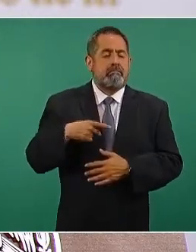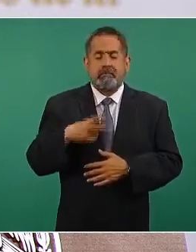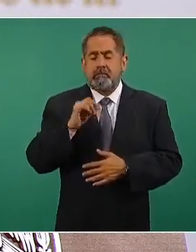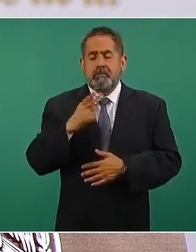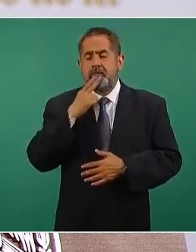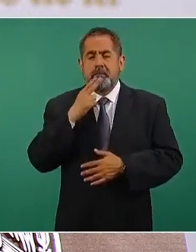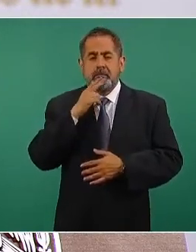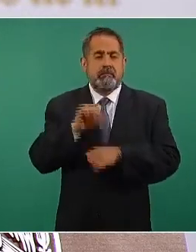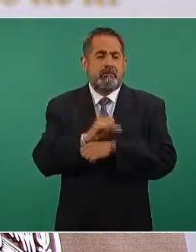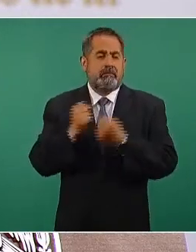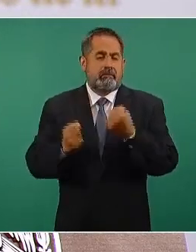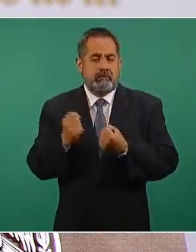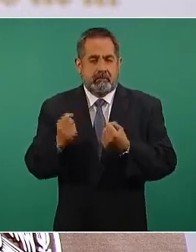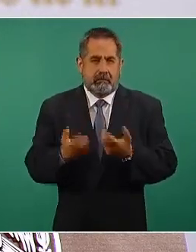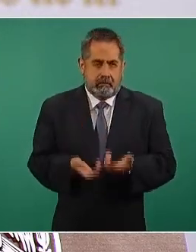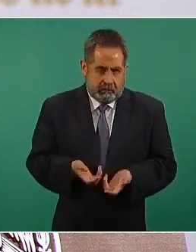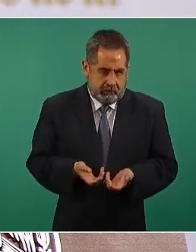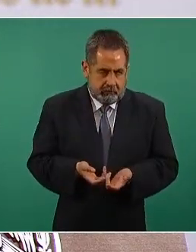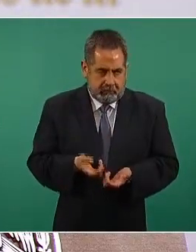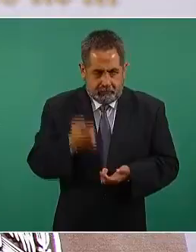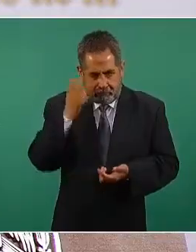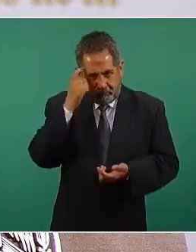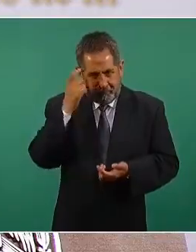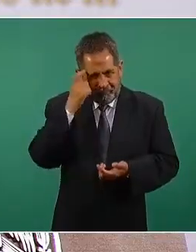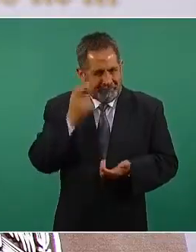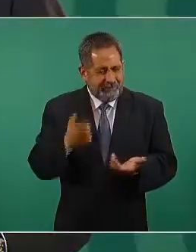tenía automóvil.